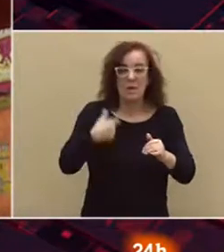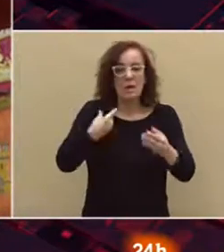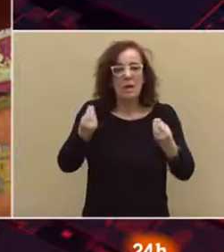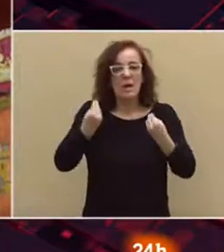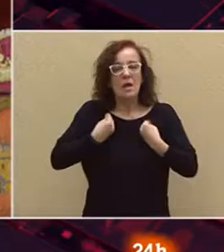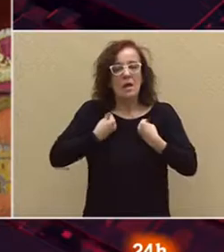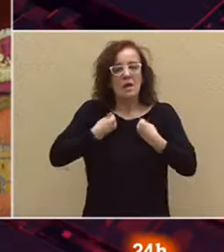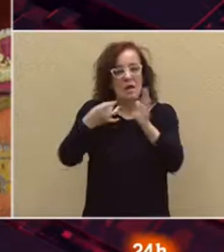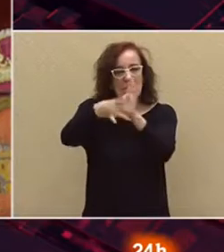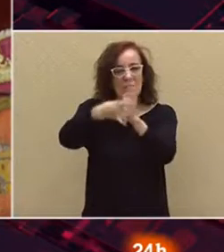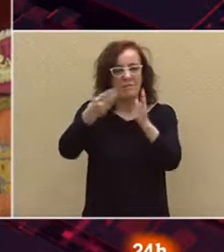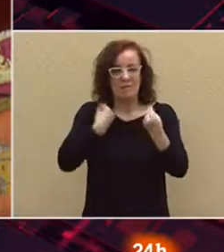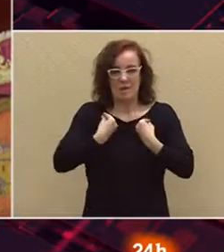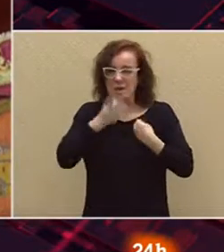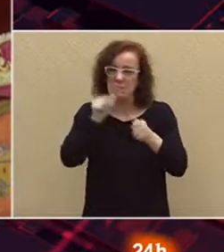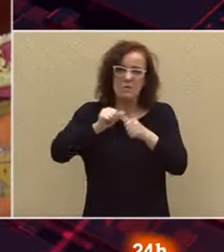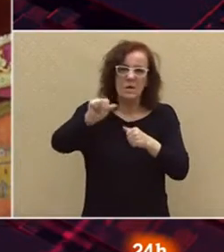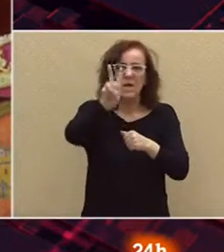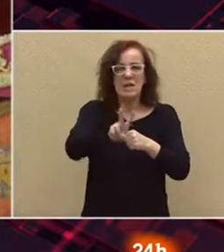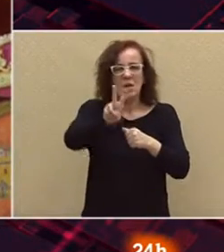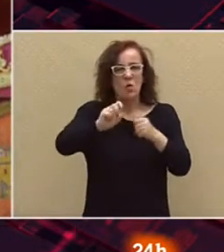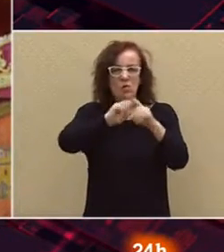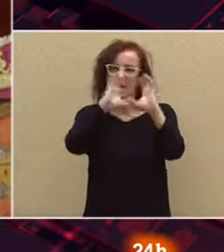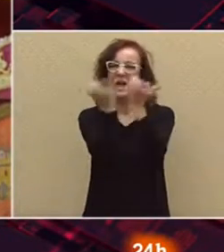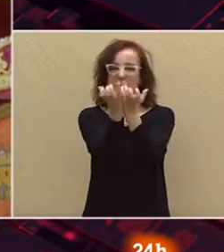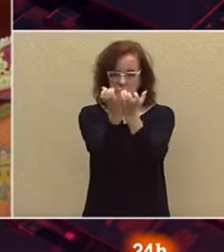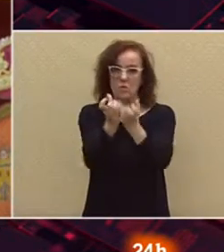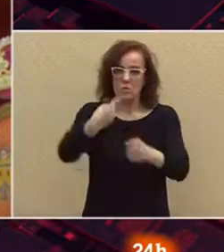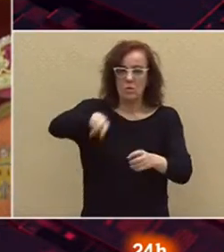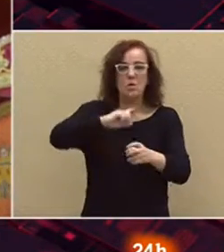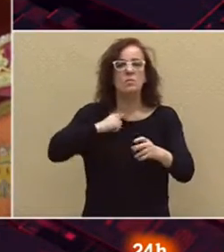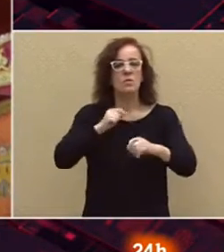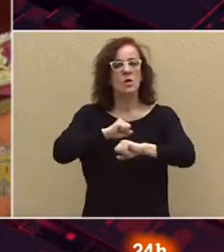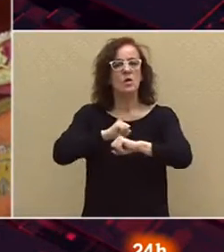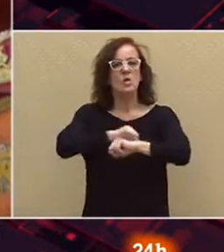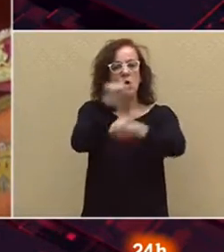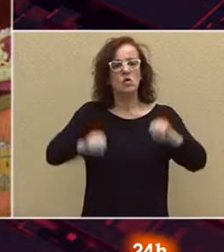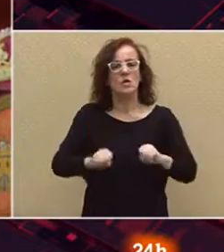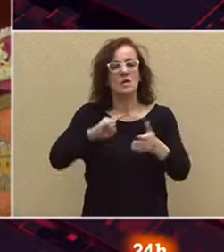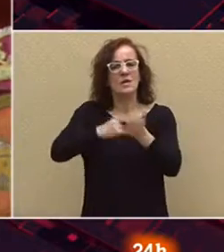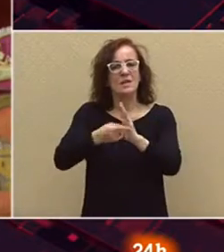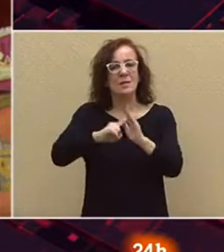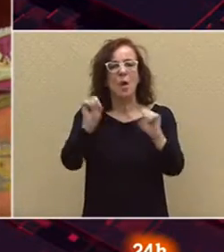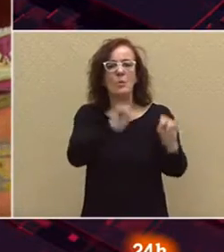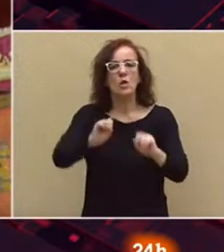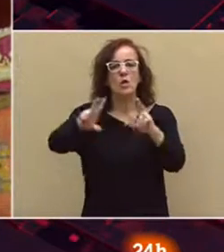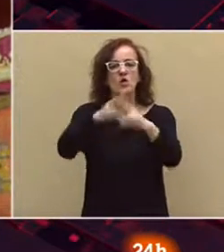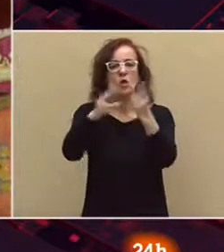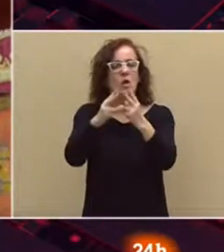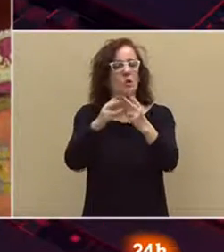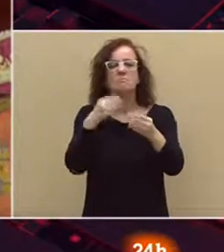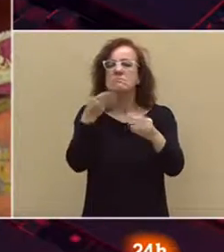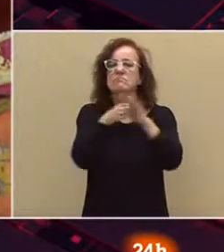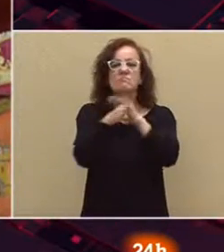llegar a ser la segunda mayor del planeta. Hemos consolidado un sistema de protección social que llega a todos y que resulta